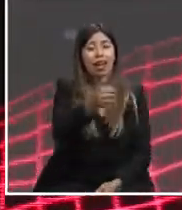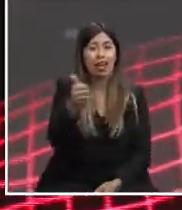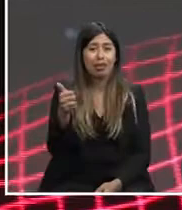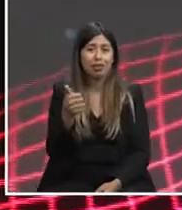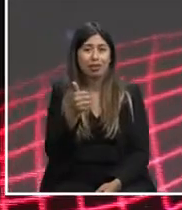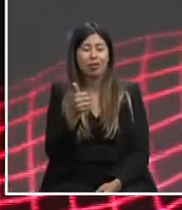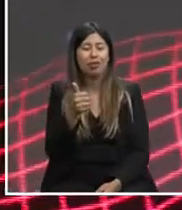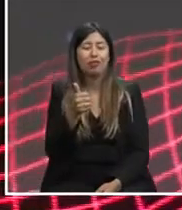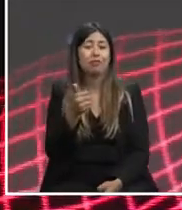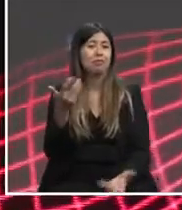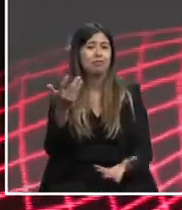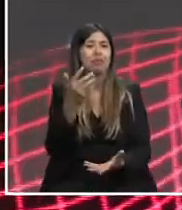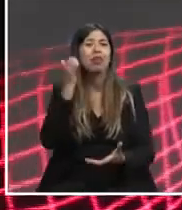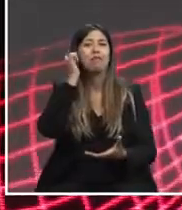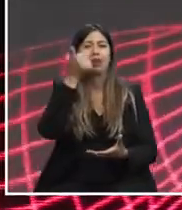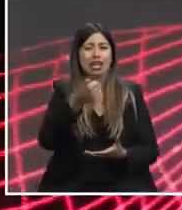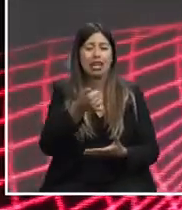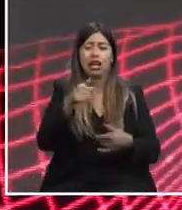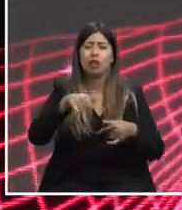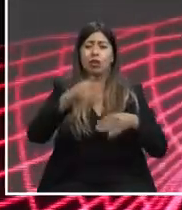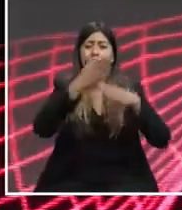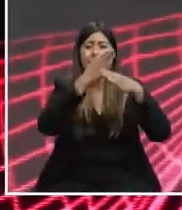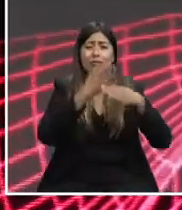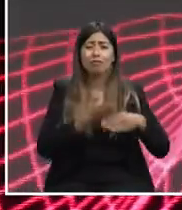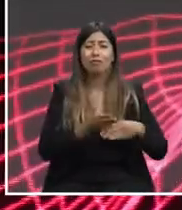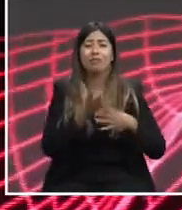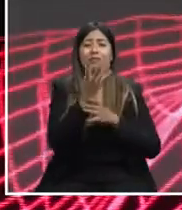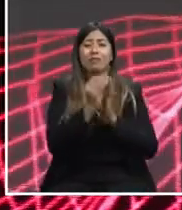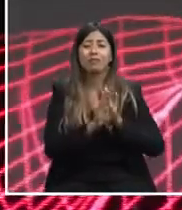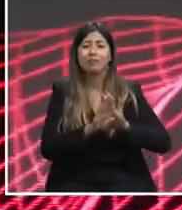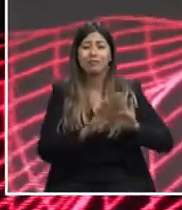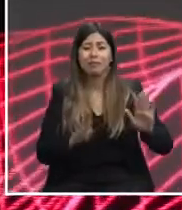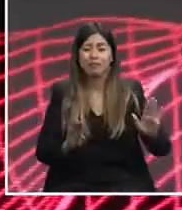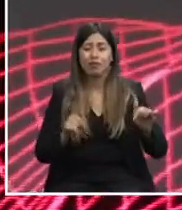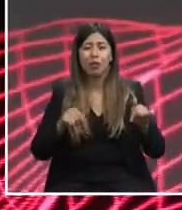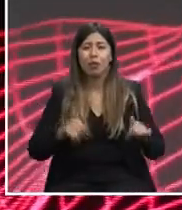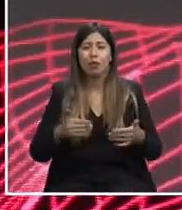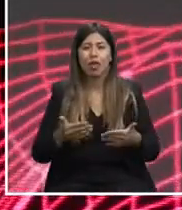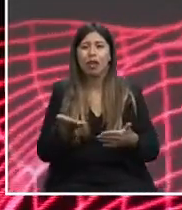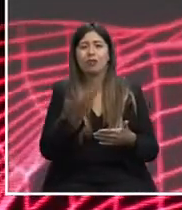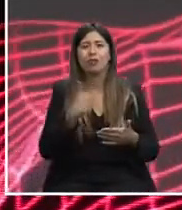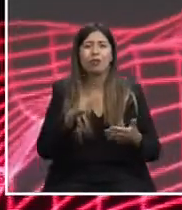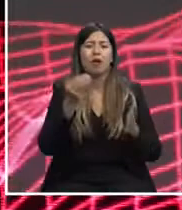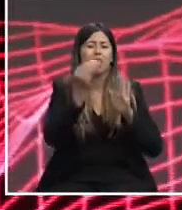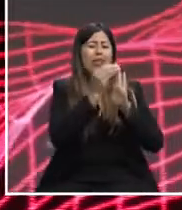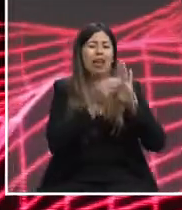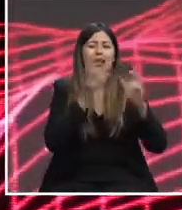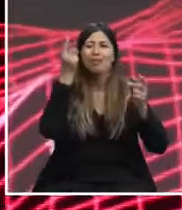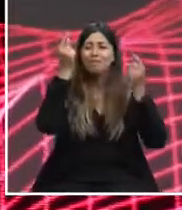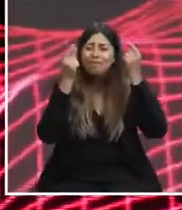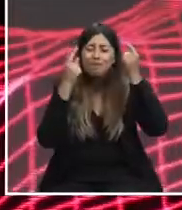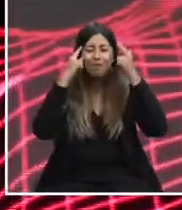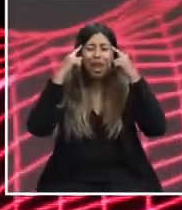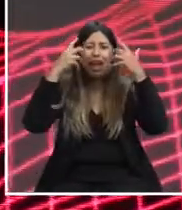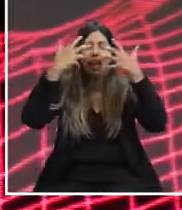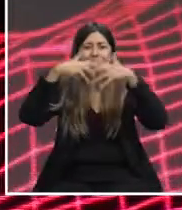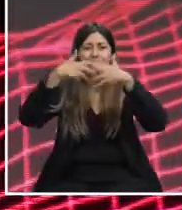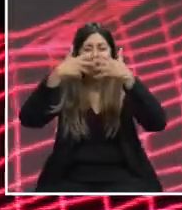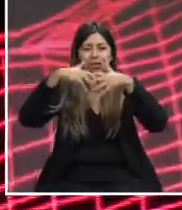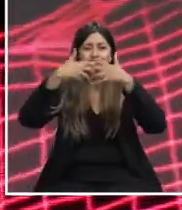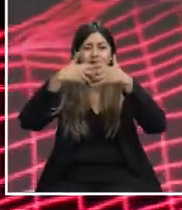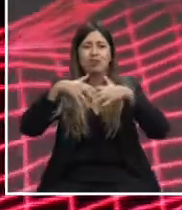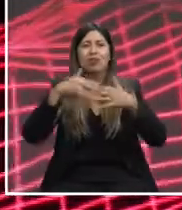día de mañana. Estamos ya cerrando esta jornada del día de hoy. Estamos llenos de datos, de ideas, de reflexiones,